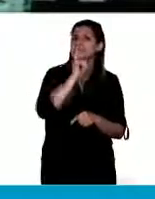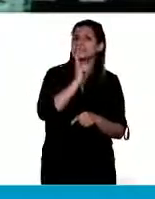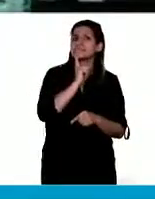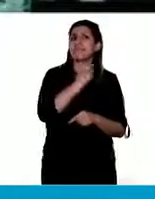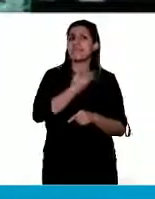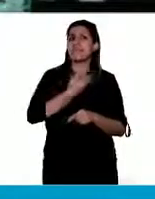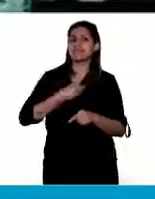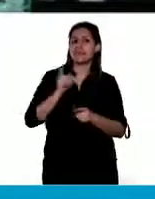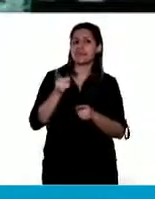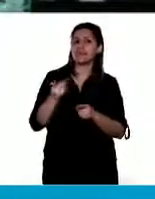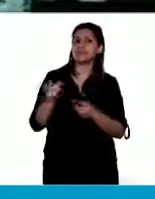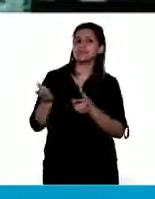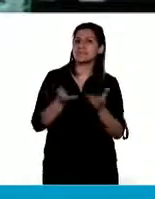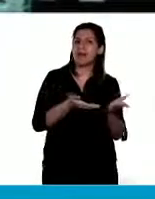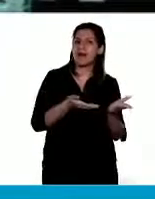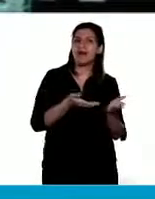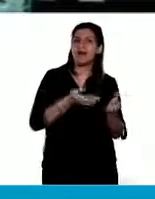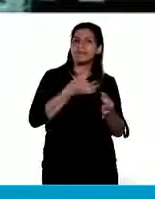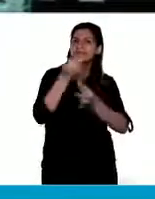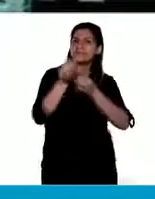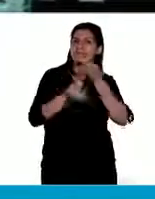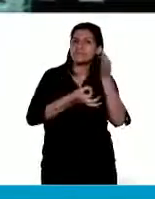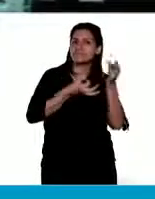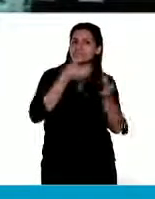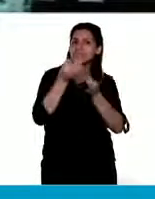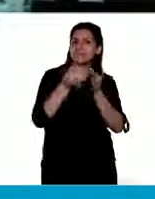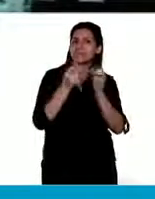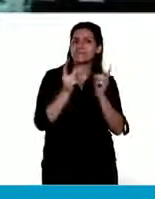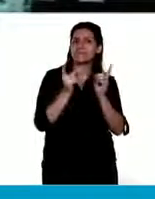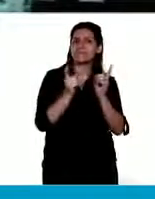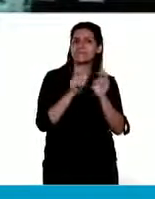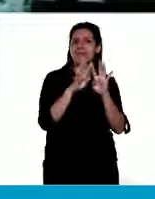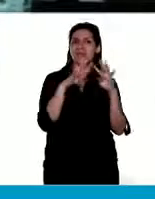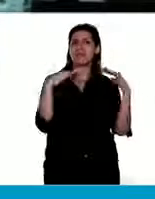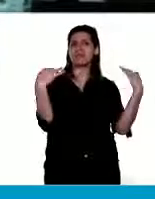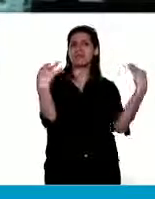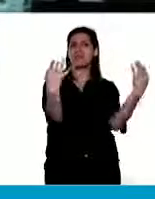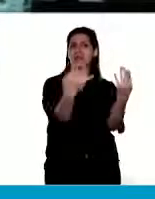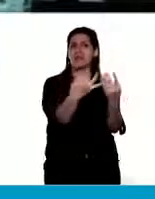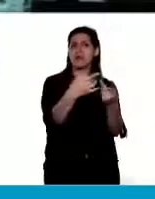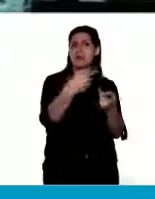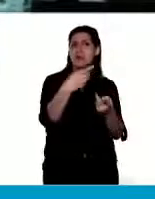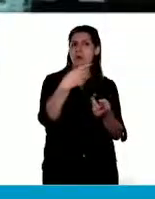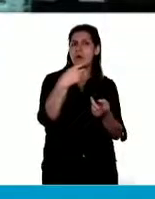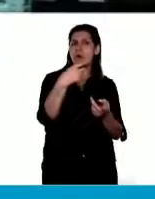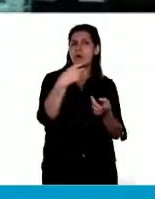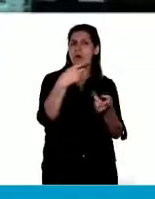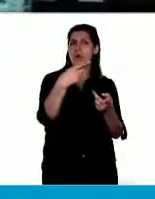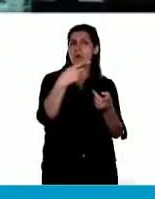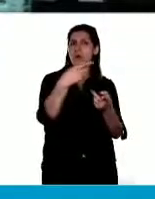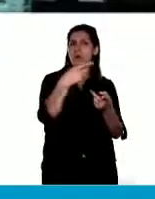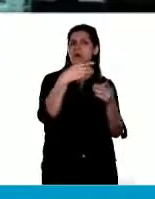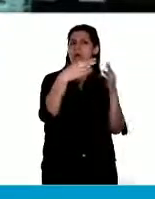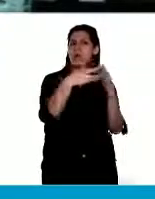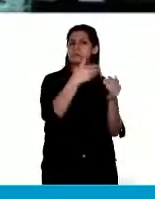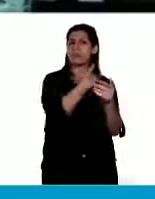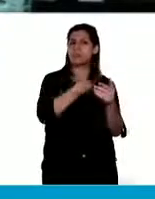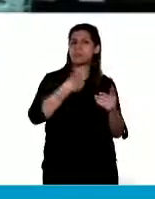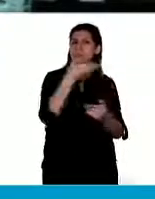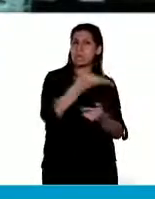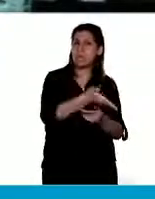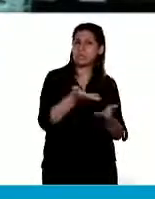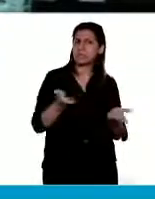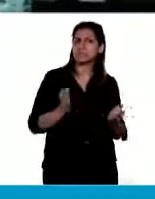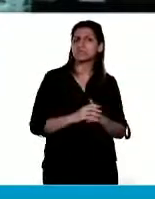presidente invita a conversar a los que estaban rodeando la residencia de Olivos. Se enojan con